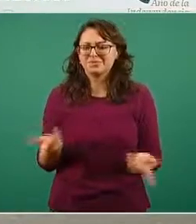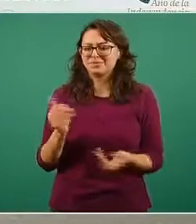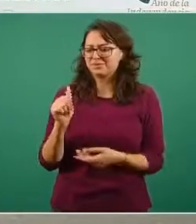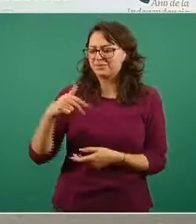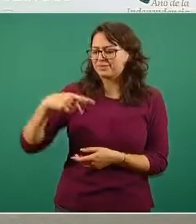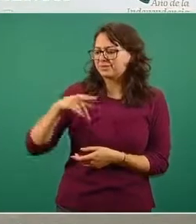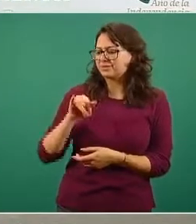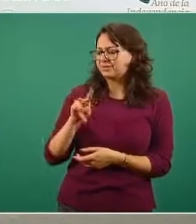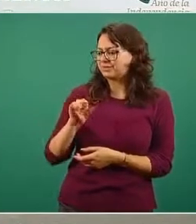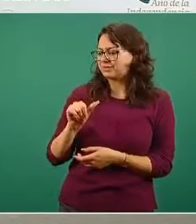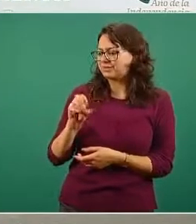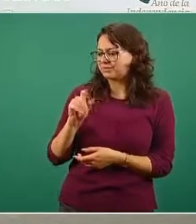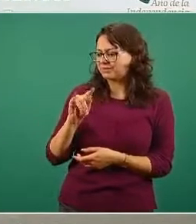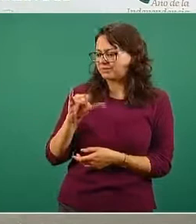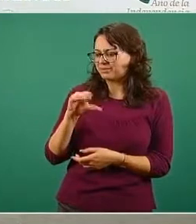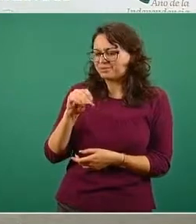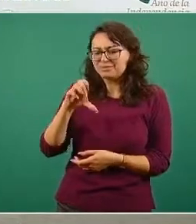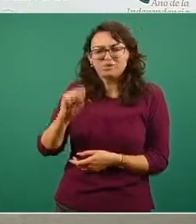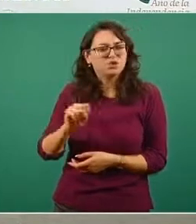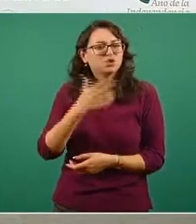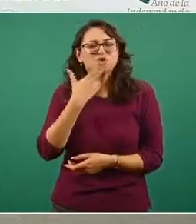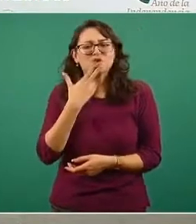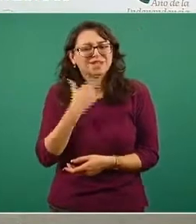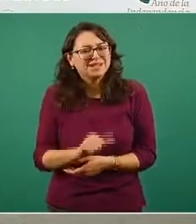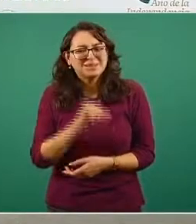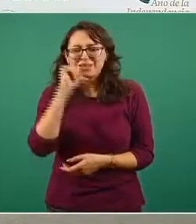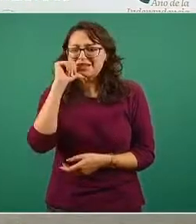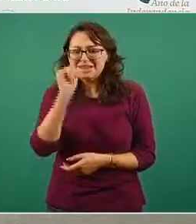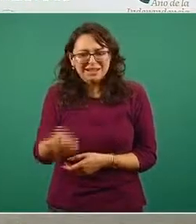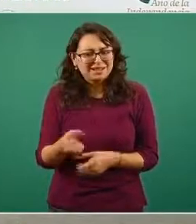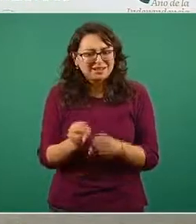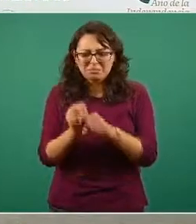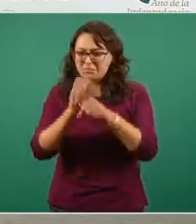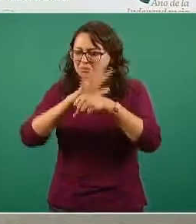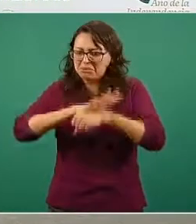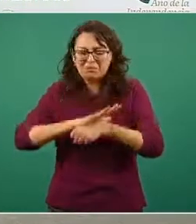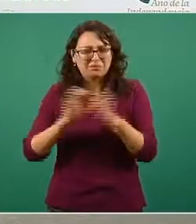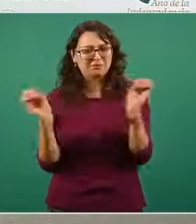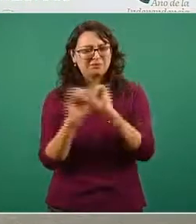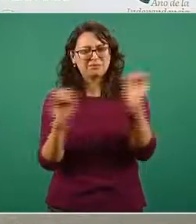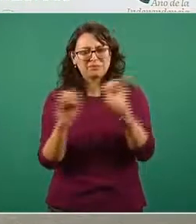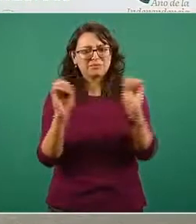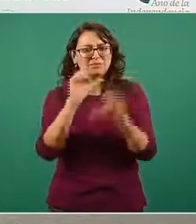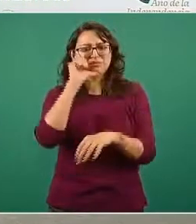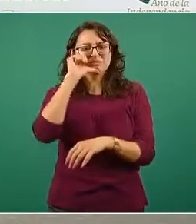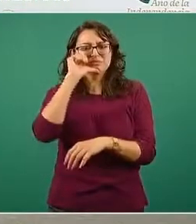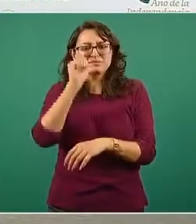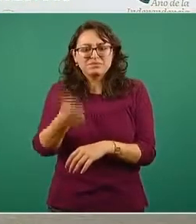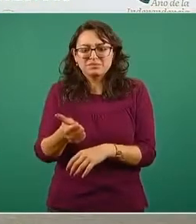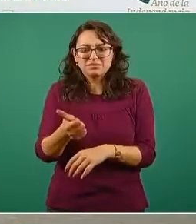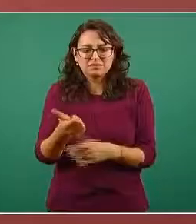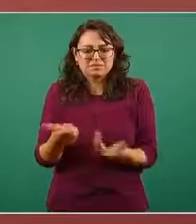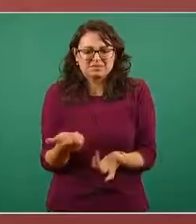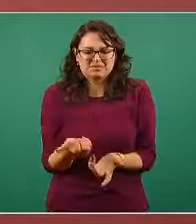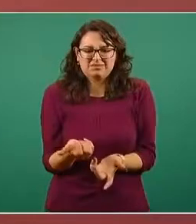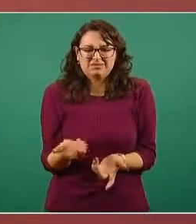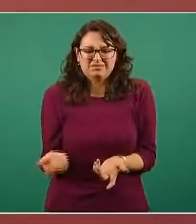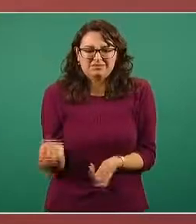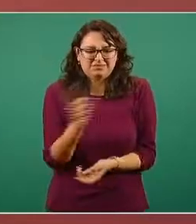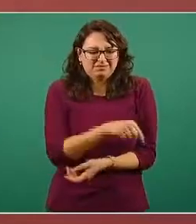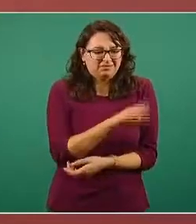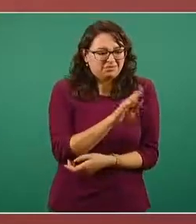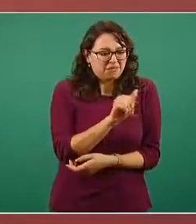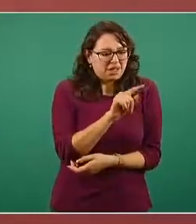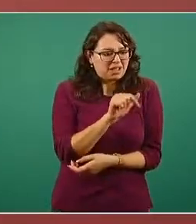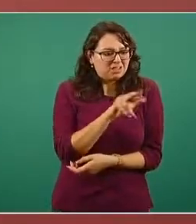ninguna indicación médica en el tratamiento de COVID-19, siendo COVID-19 una enfermedad causada por un virus, y la